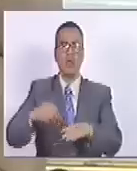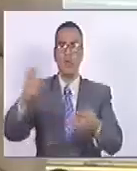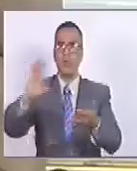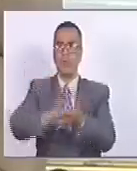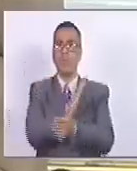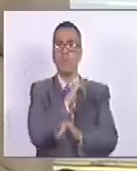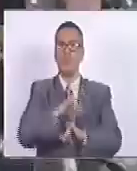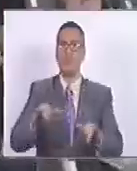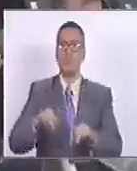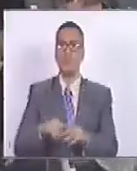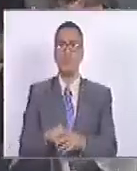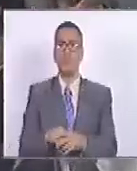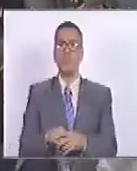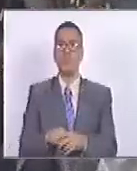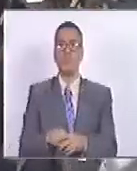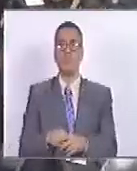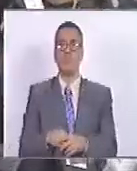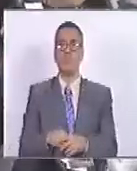aniquiló.